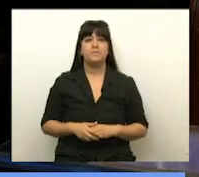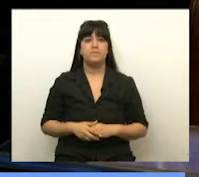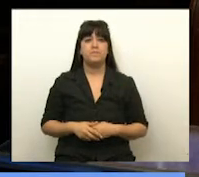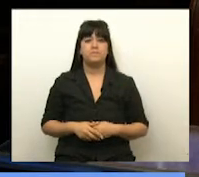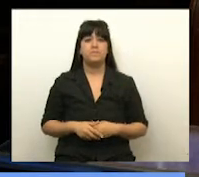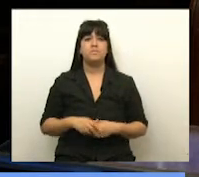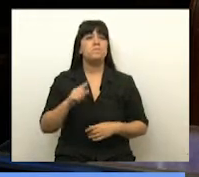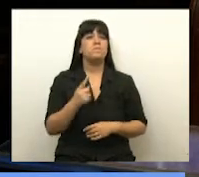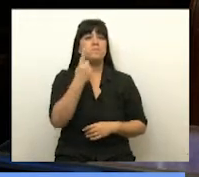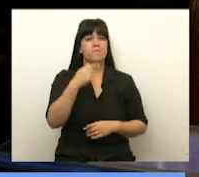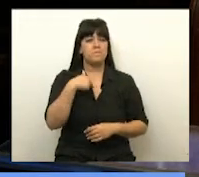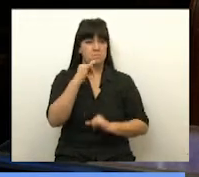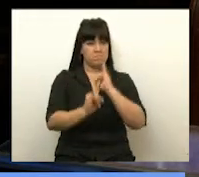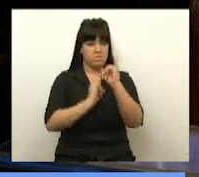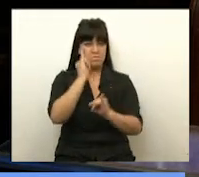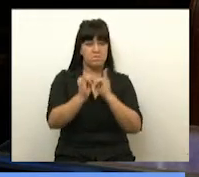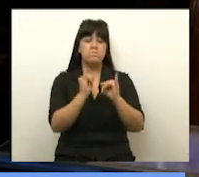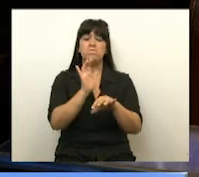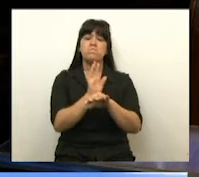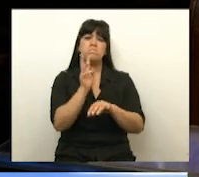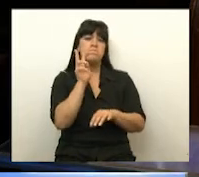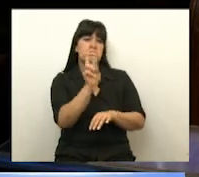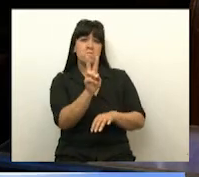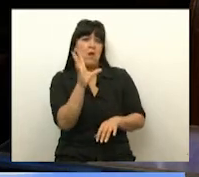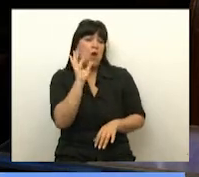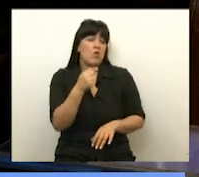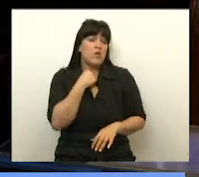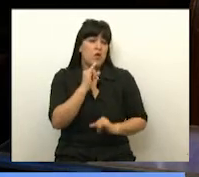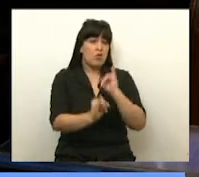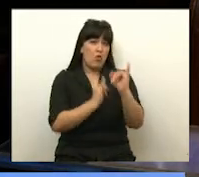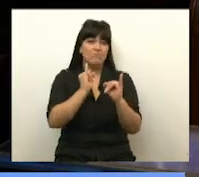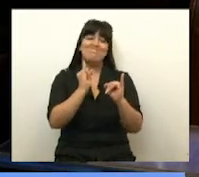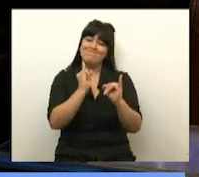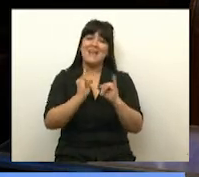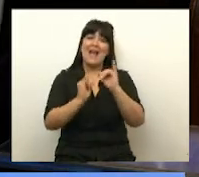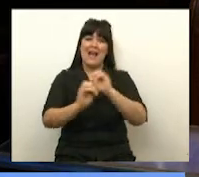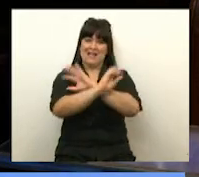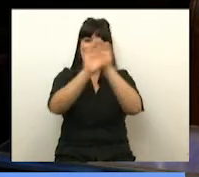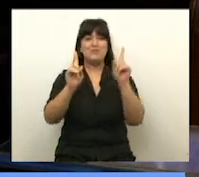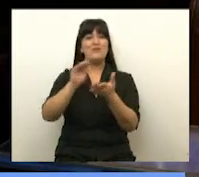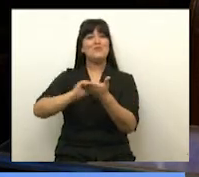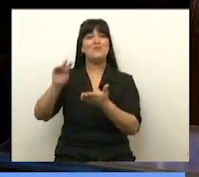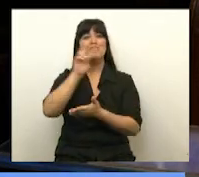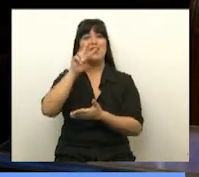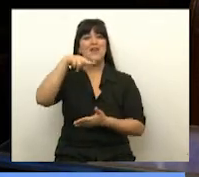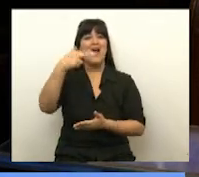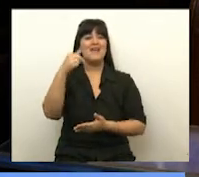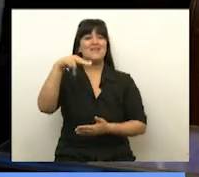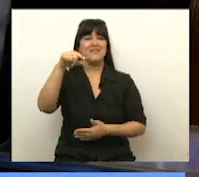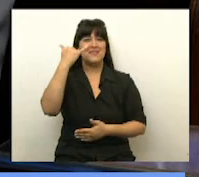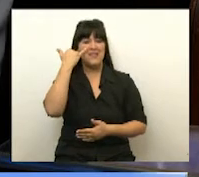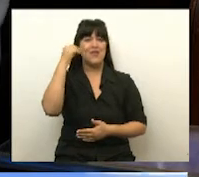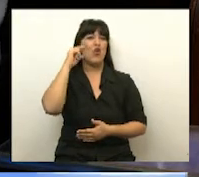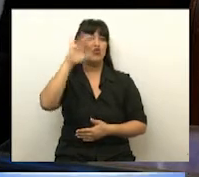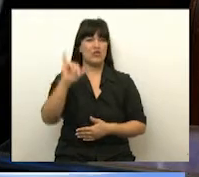El primer dato es una observación que quisiera hacer, o por lo menos una aclaración de lo que ha dicho la senadora Nancy González hace